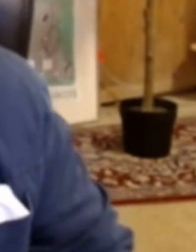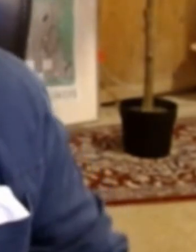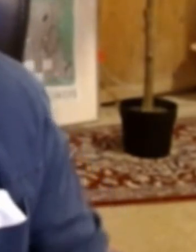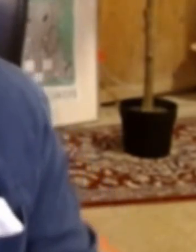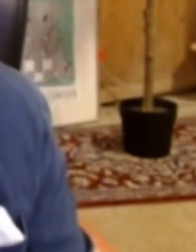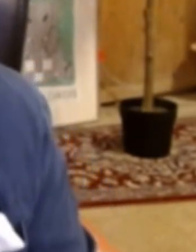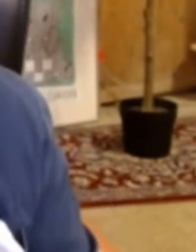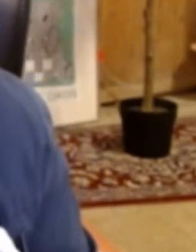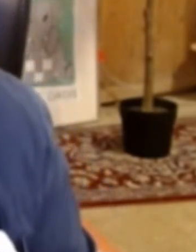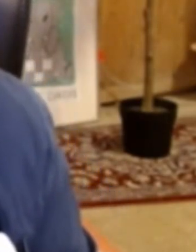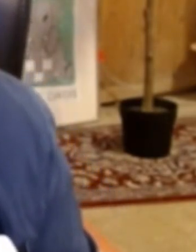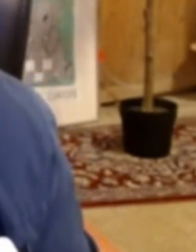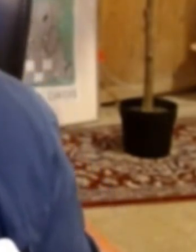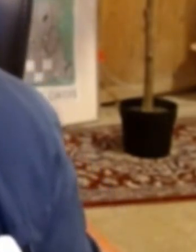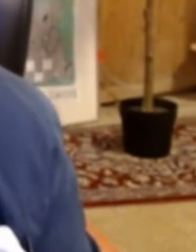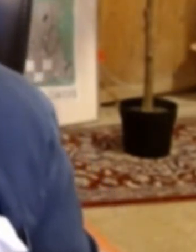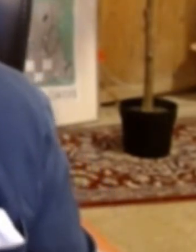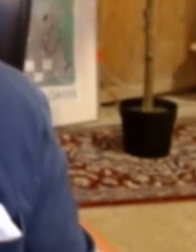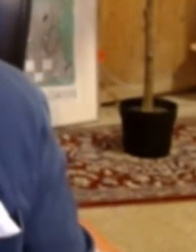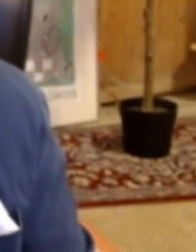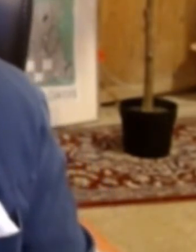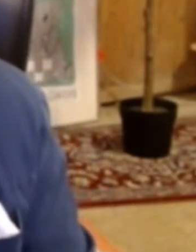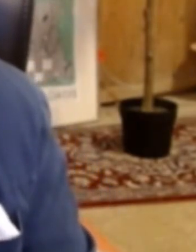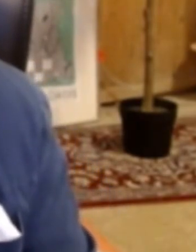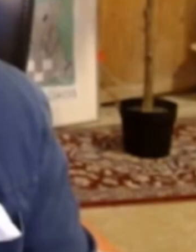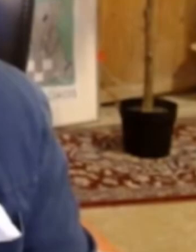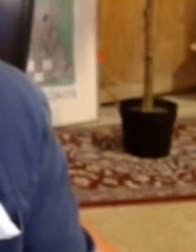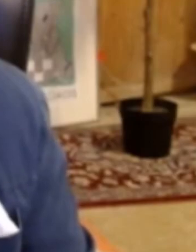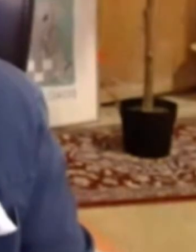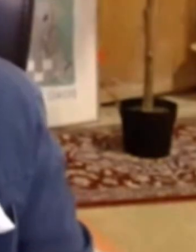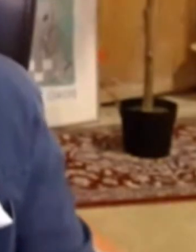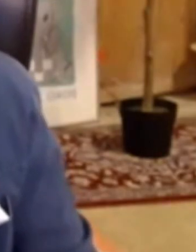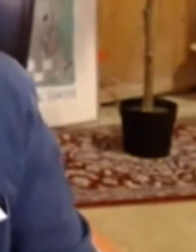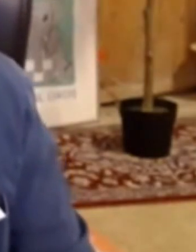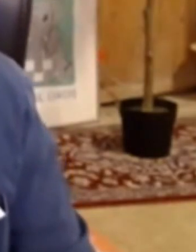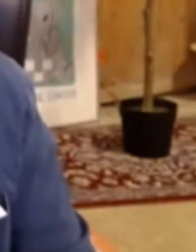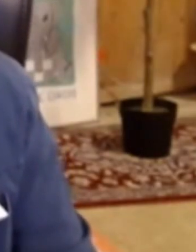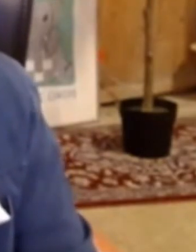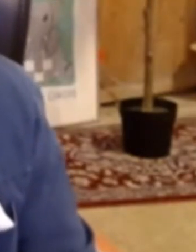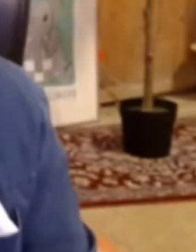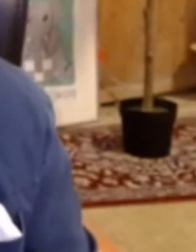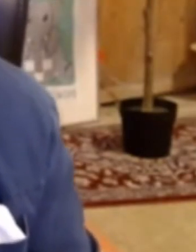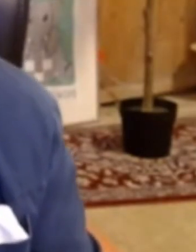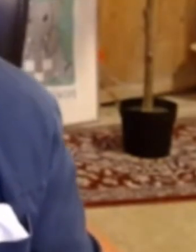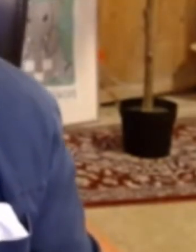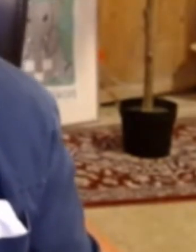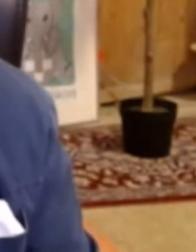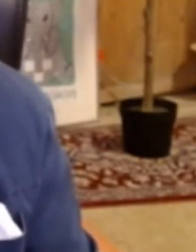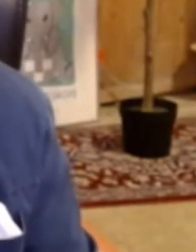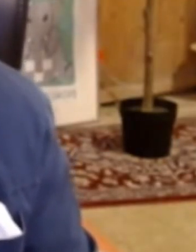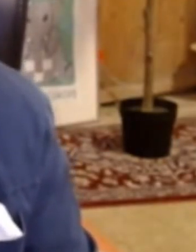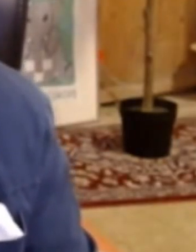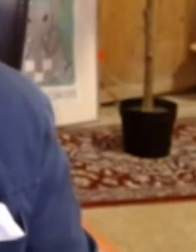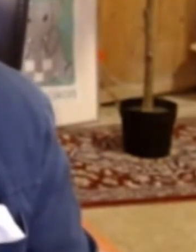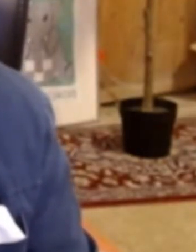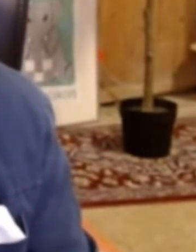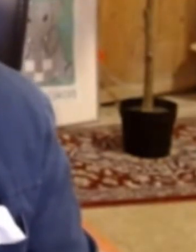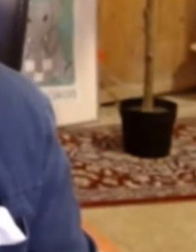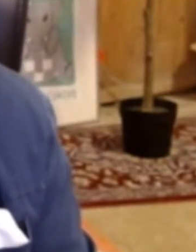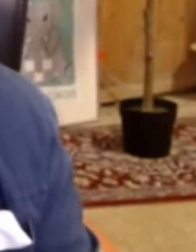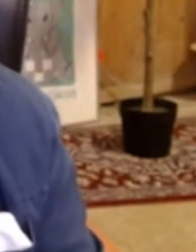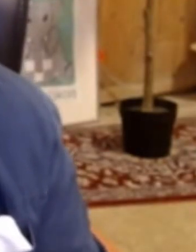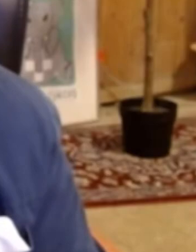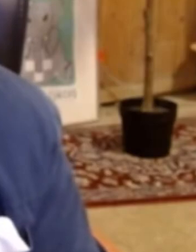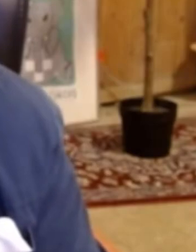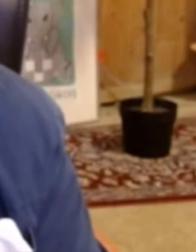seguirán trabajando. Algo que también me llamó mucho la atención y que creo que también fue digno de que se mencionara es que efectivamente